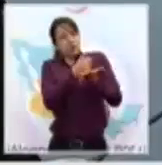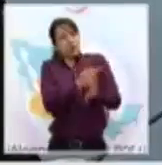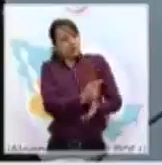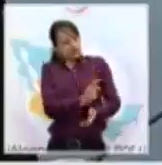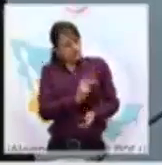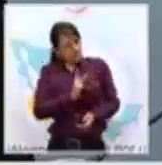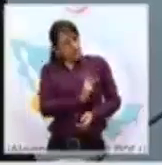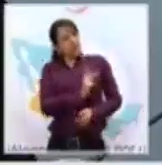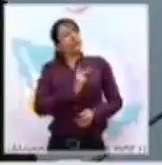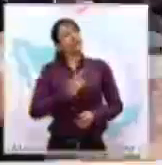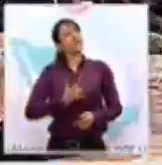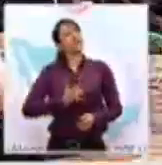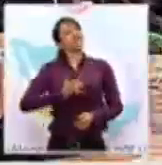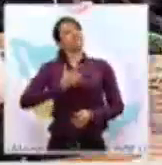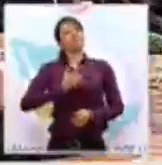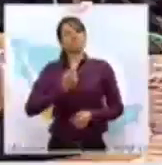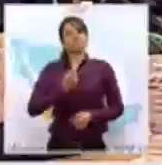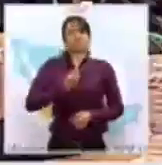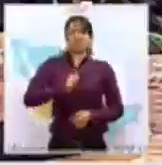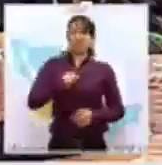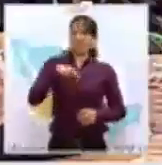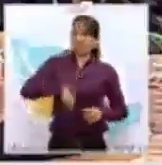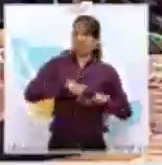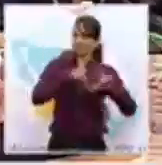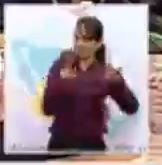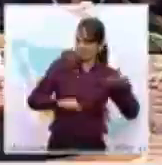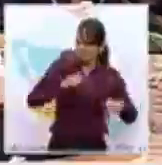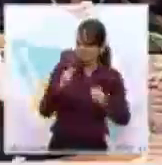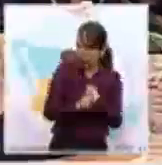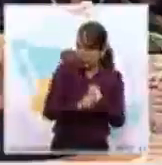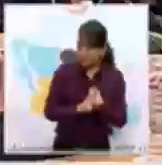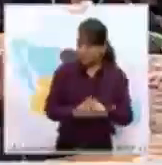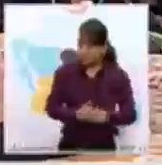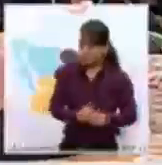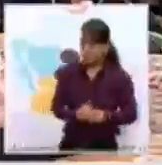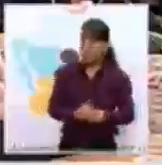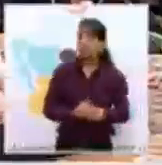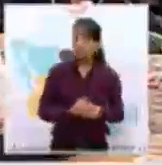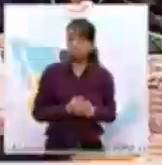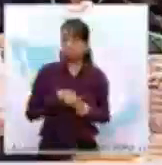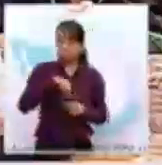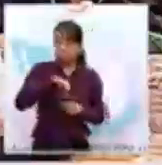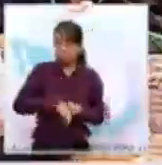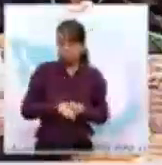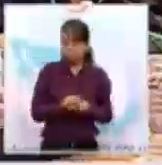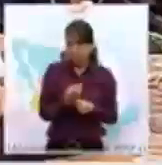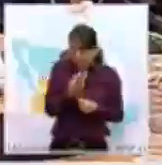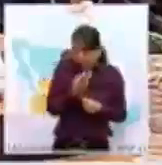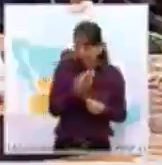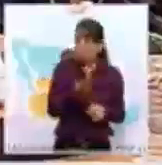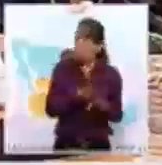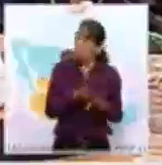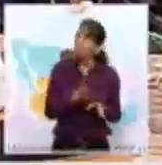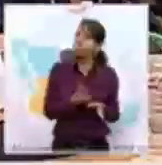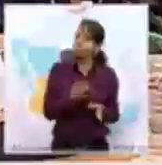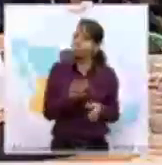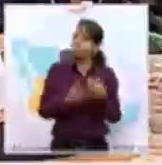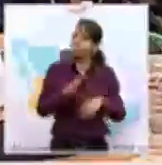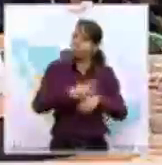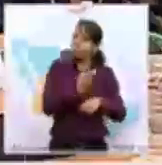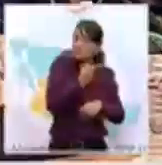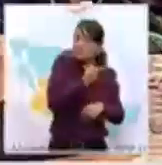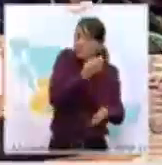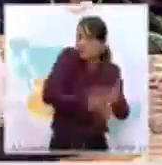de poder hablar como mucho más a profundidad de la cohesión, creo que hay ciertas cosas básicas que hoy están en cuestión y que me parece